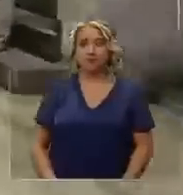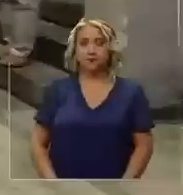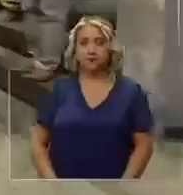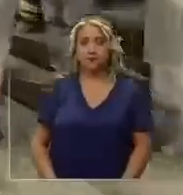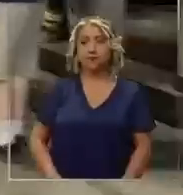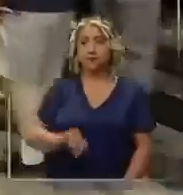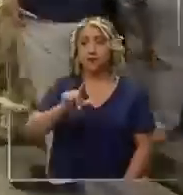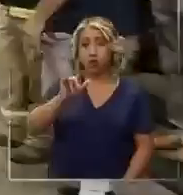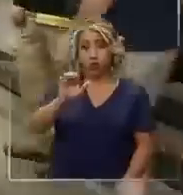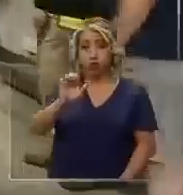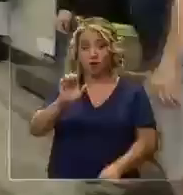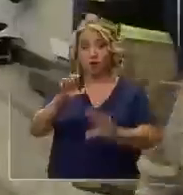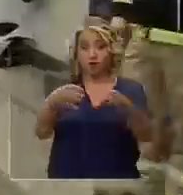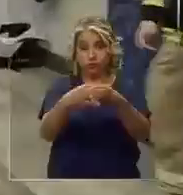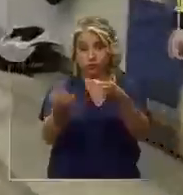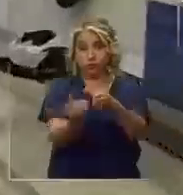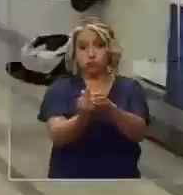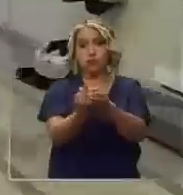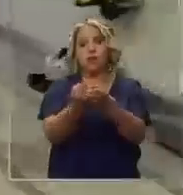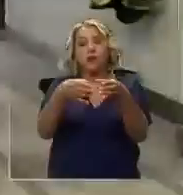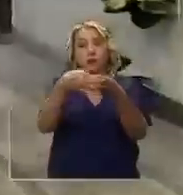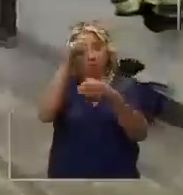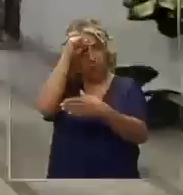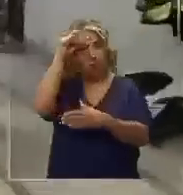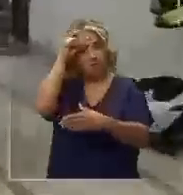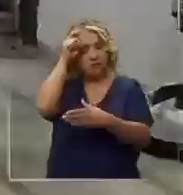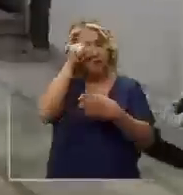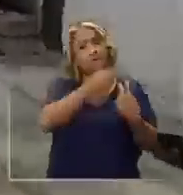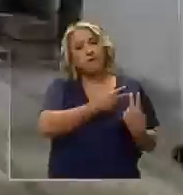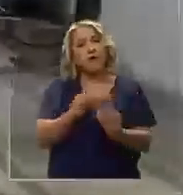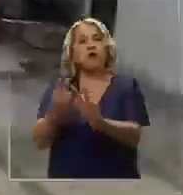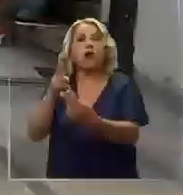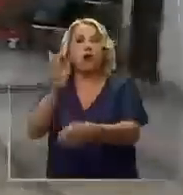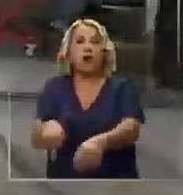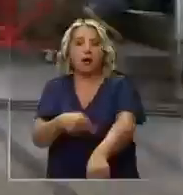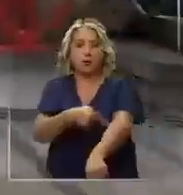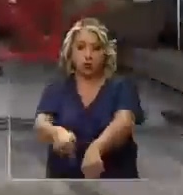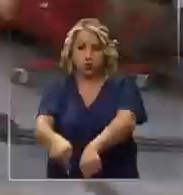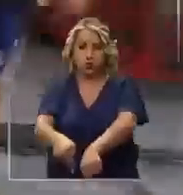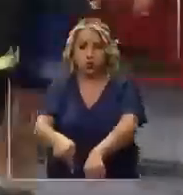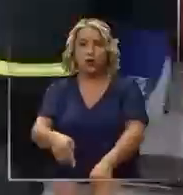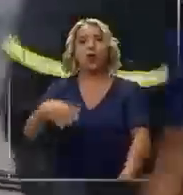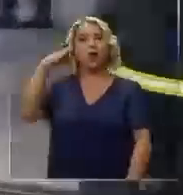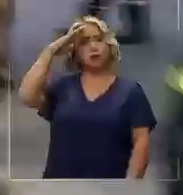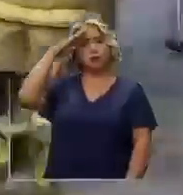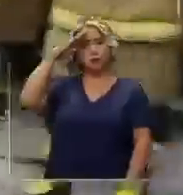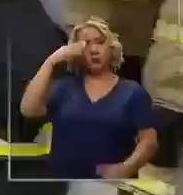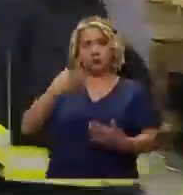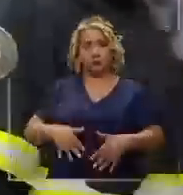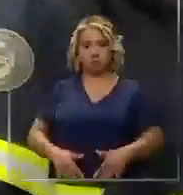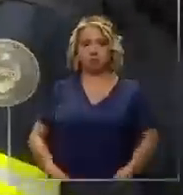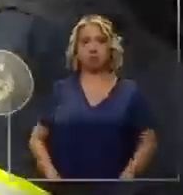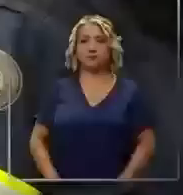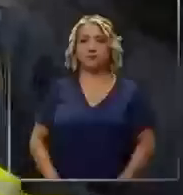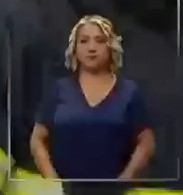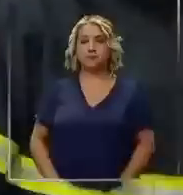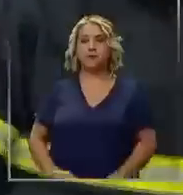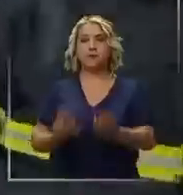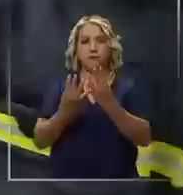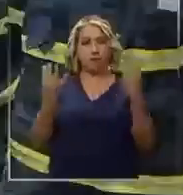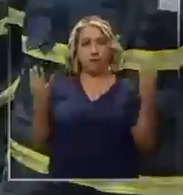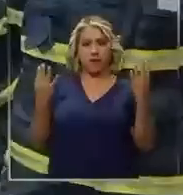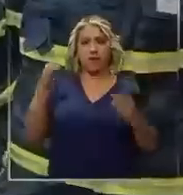Hoy Jorge integra las filas del contingente que viajó al sur. Santiago, atención, fin. Aline,